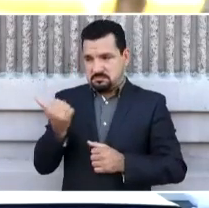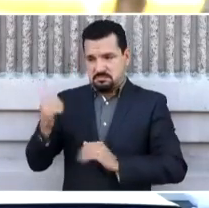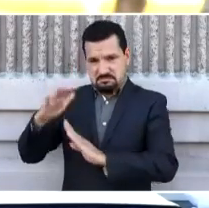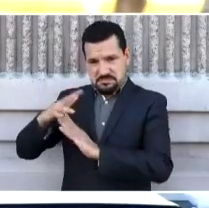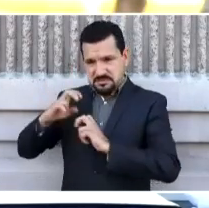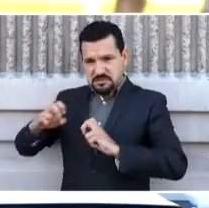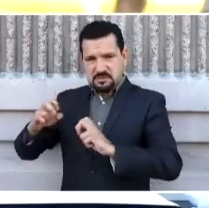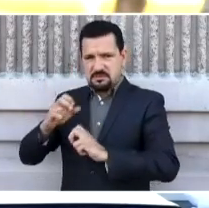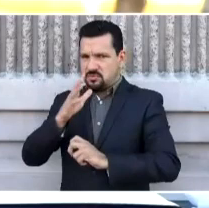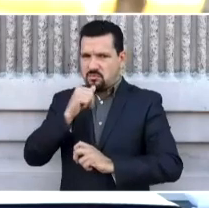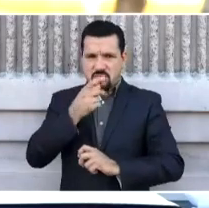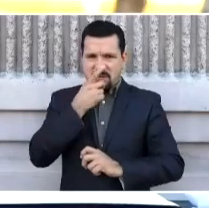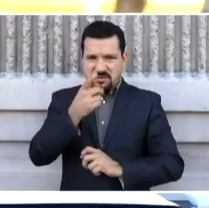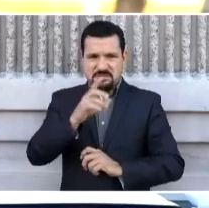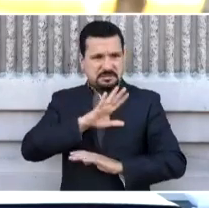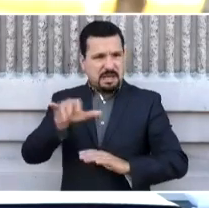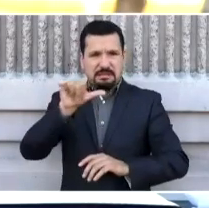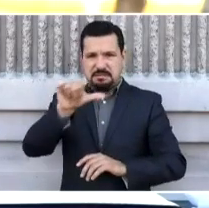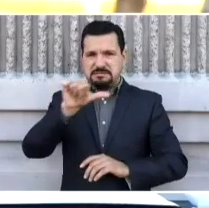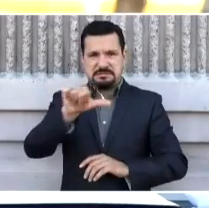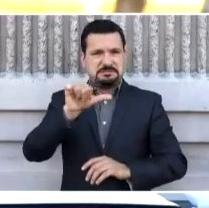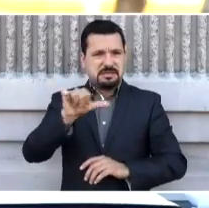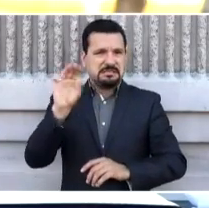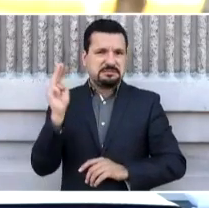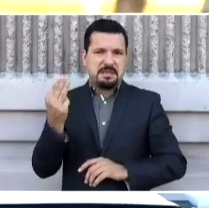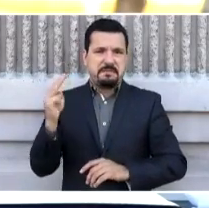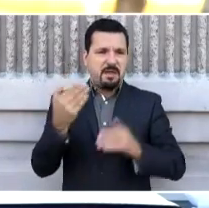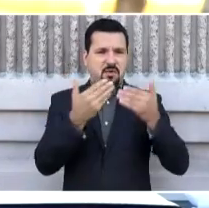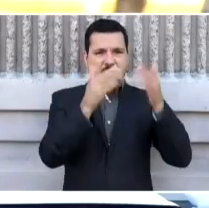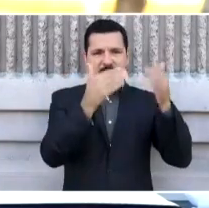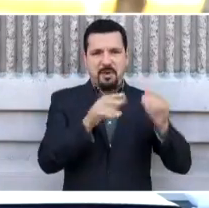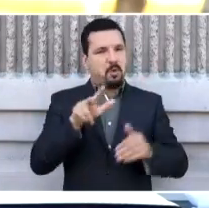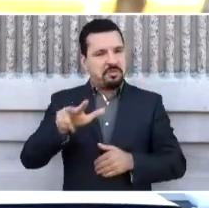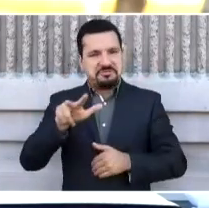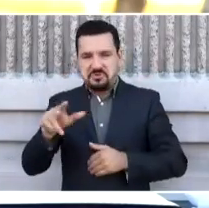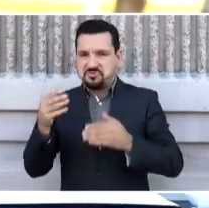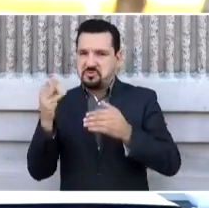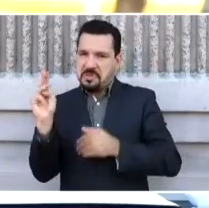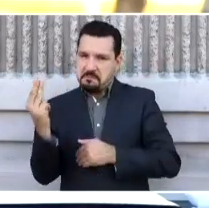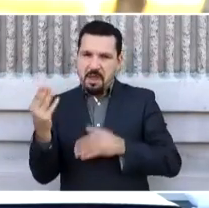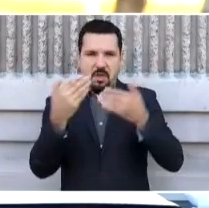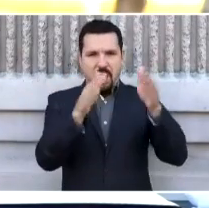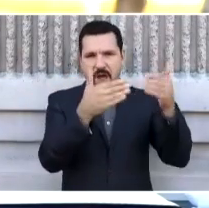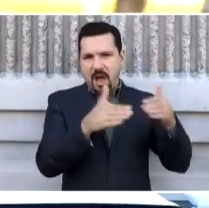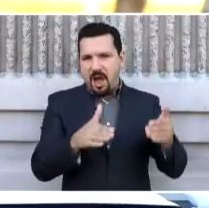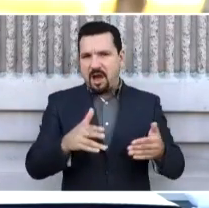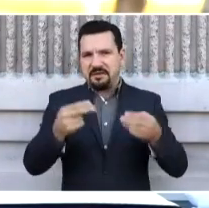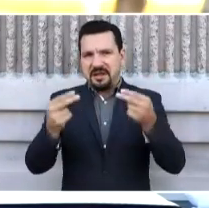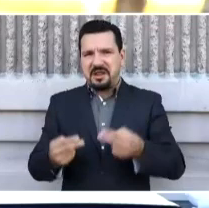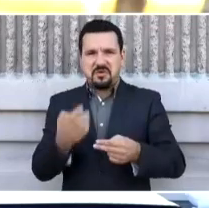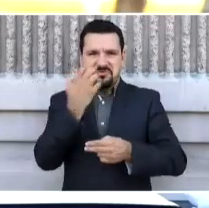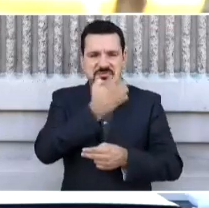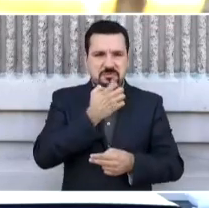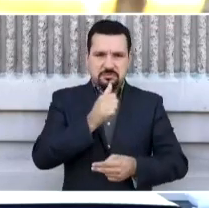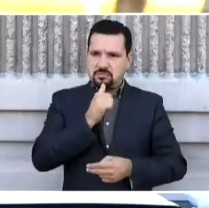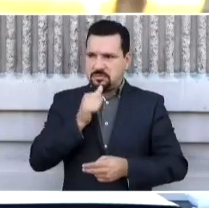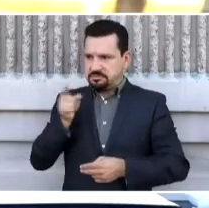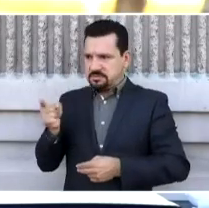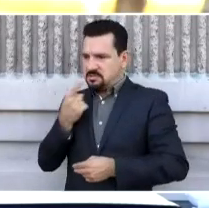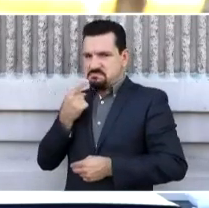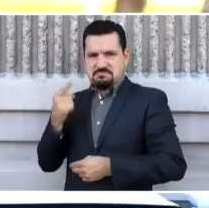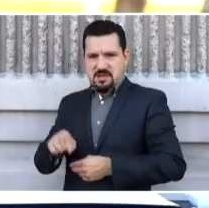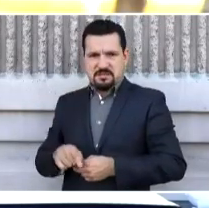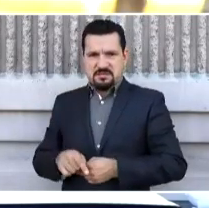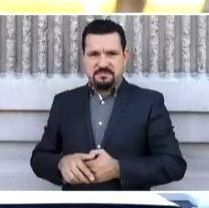pueda abrir el día 16 de mayo o 18 de mayo. Esto además está en estricto apego a lo que